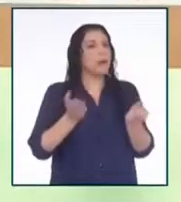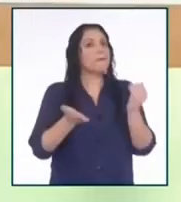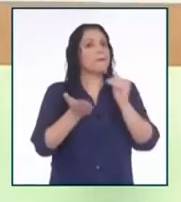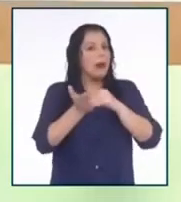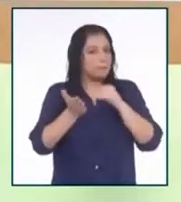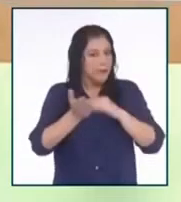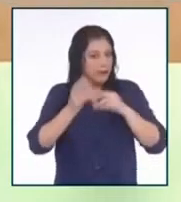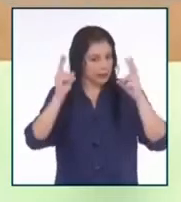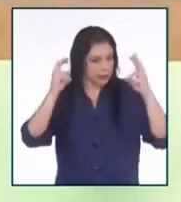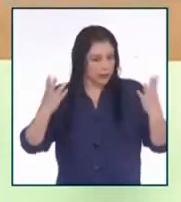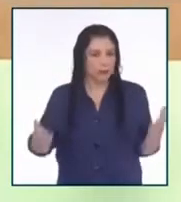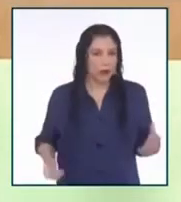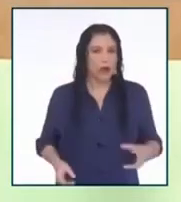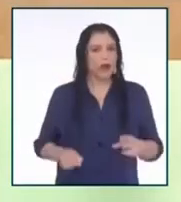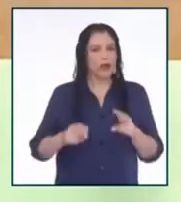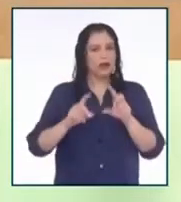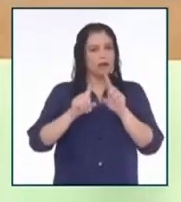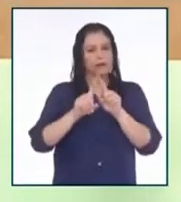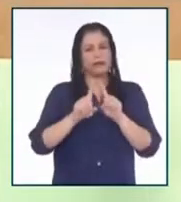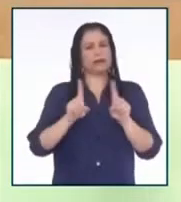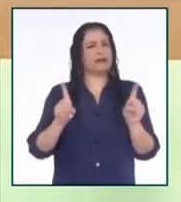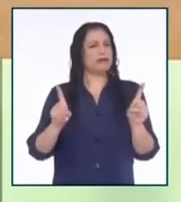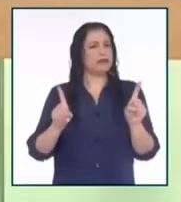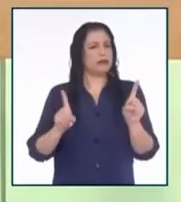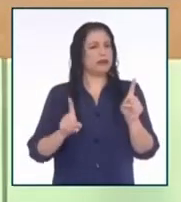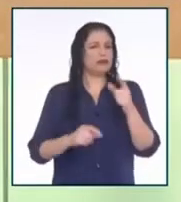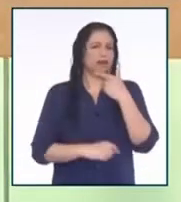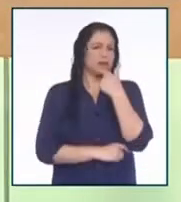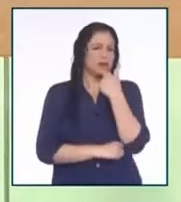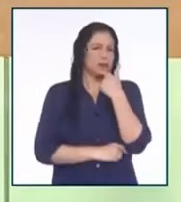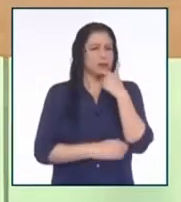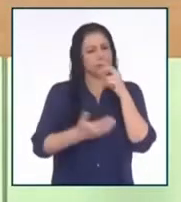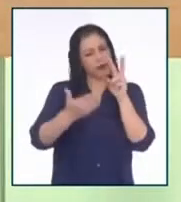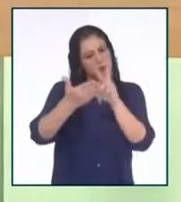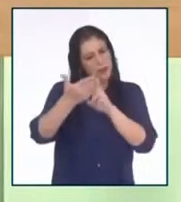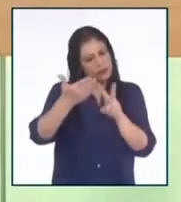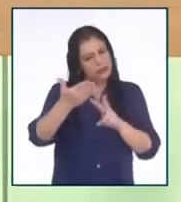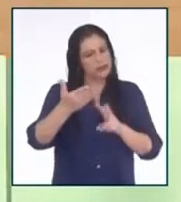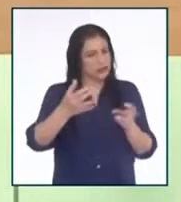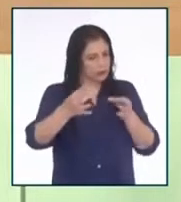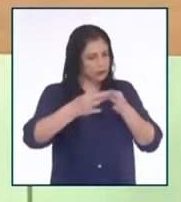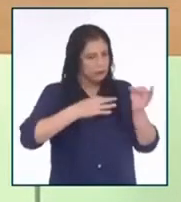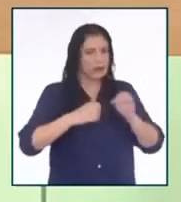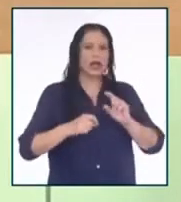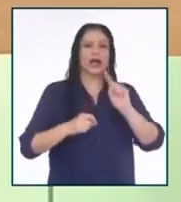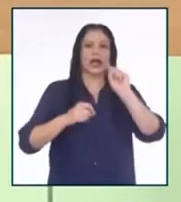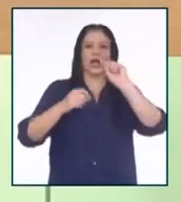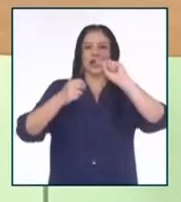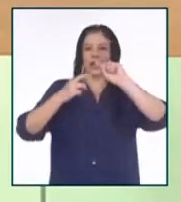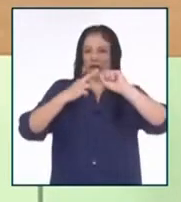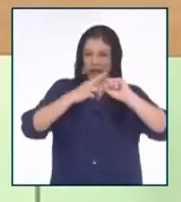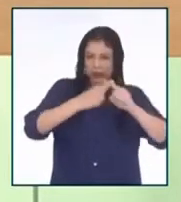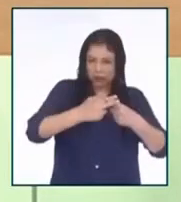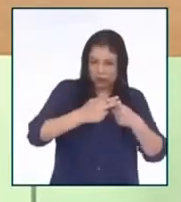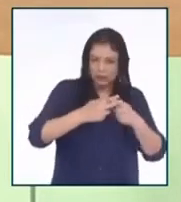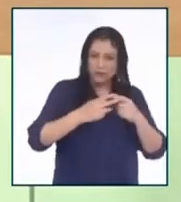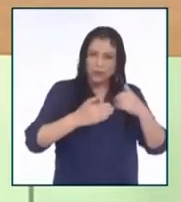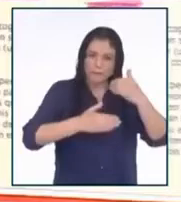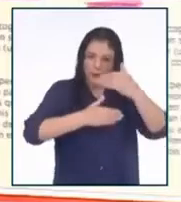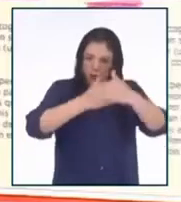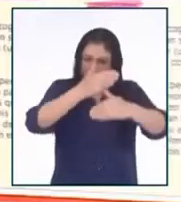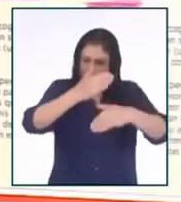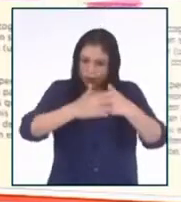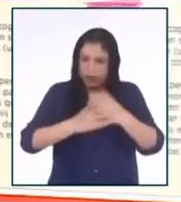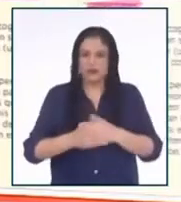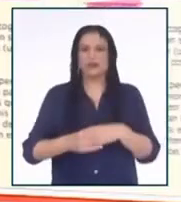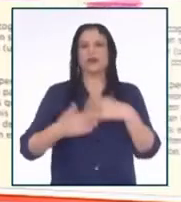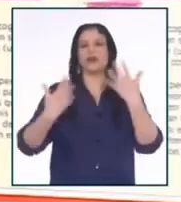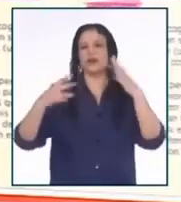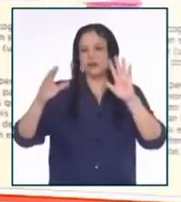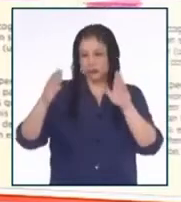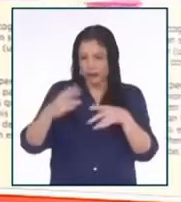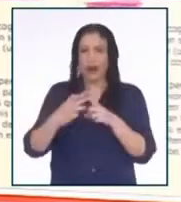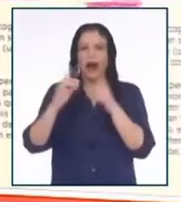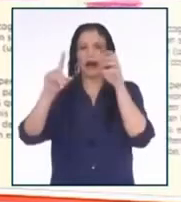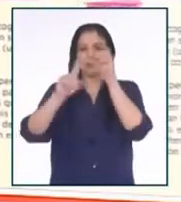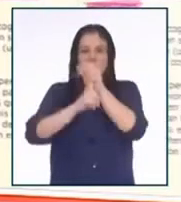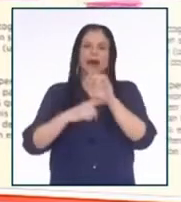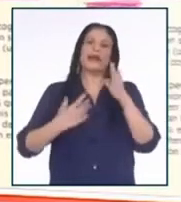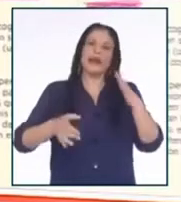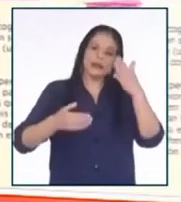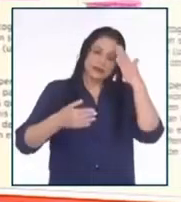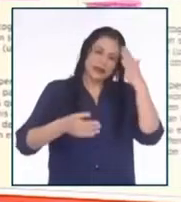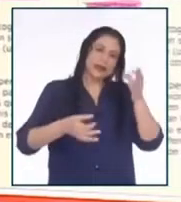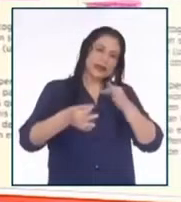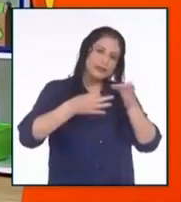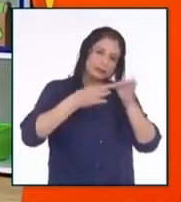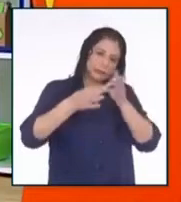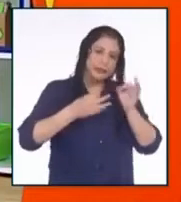asunto. ¿Diferencias, Steph? Pero en el texto ya se mencionan en inicio, en proceso, logro esperado, logro Ya deseado. sé que se mencionan en el texto,